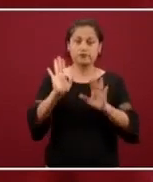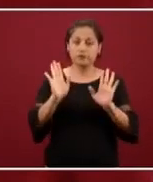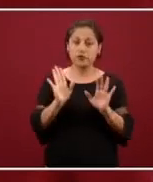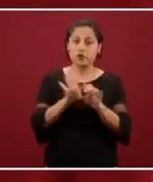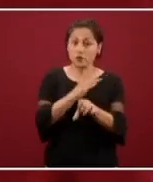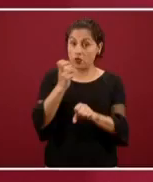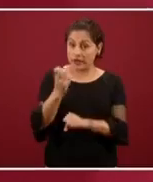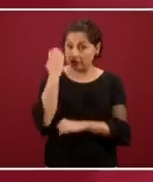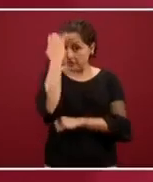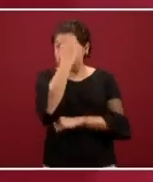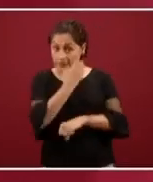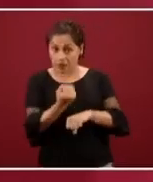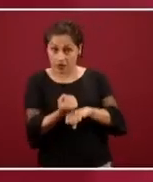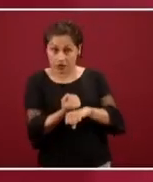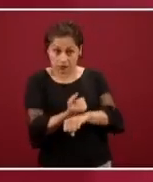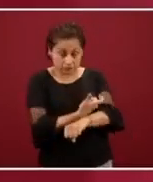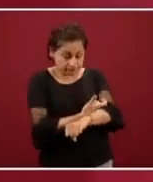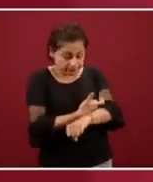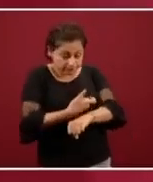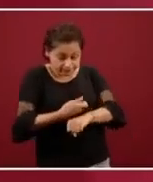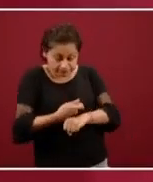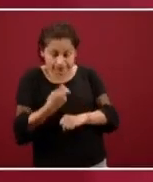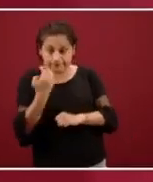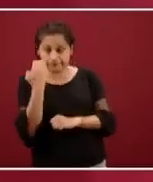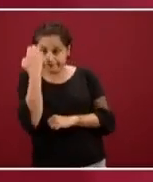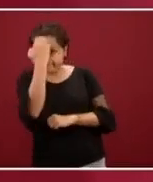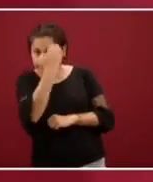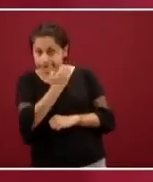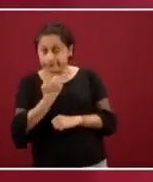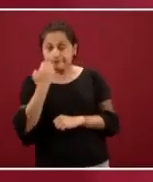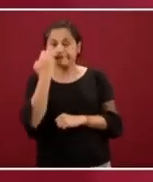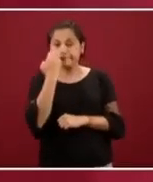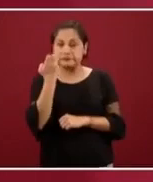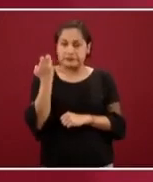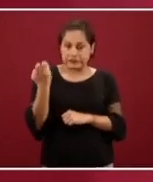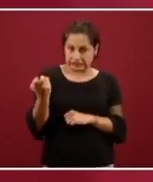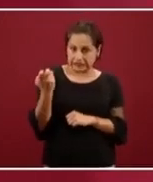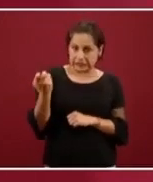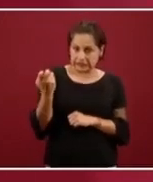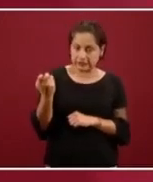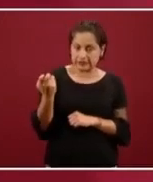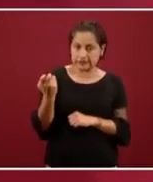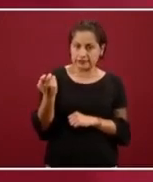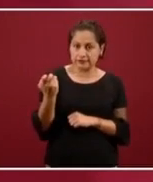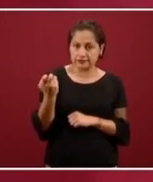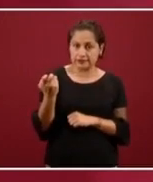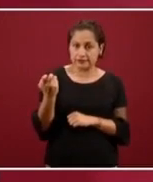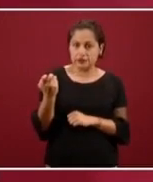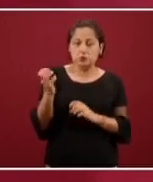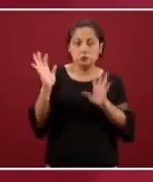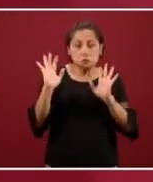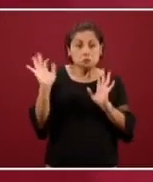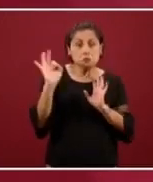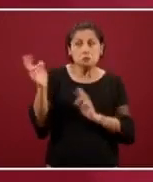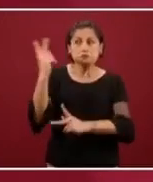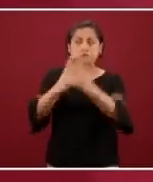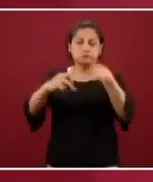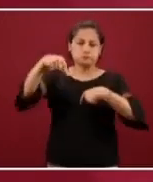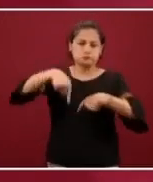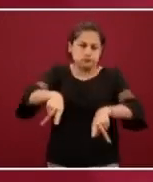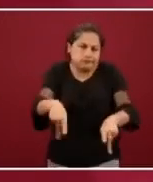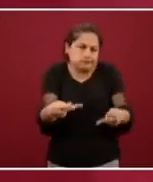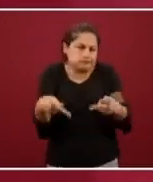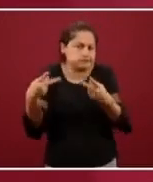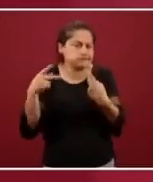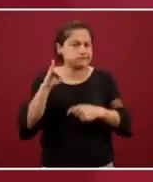pruebas seguramente podrán venir y venderse aquí, digamos. ¿Qué